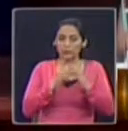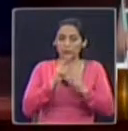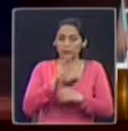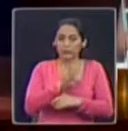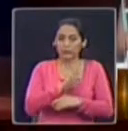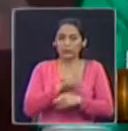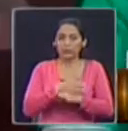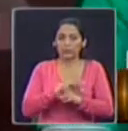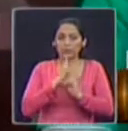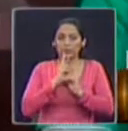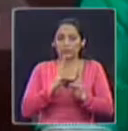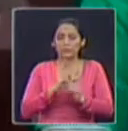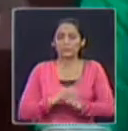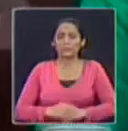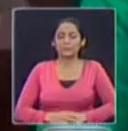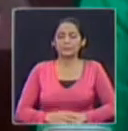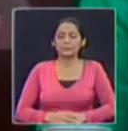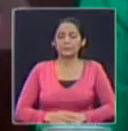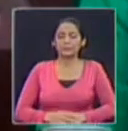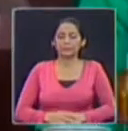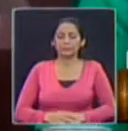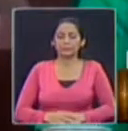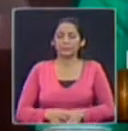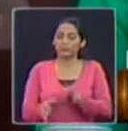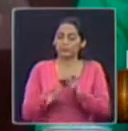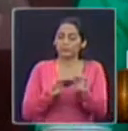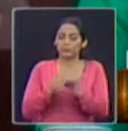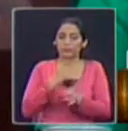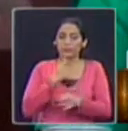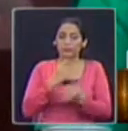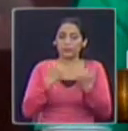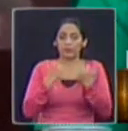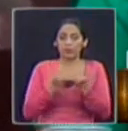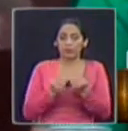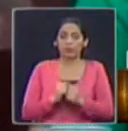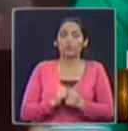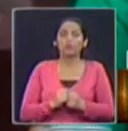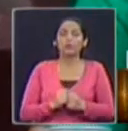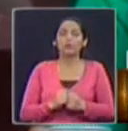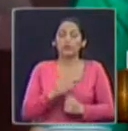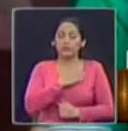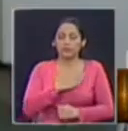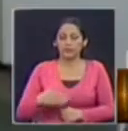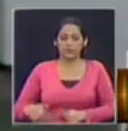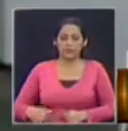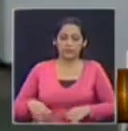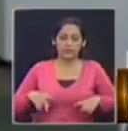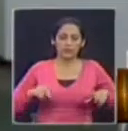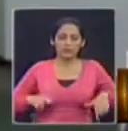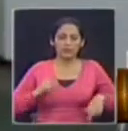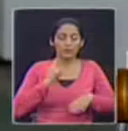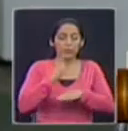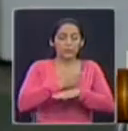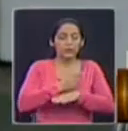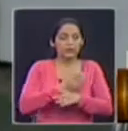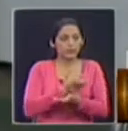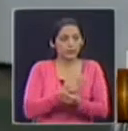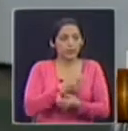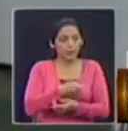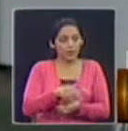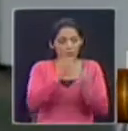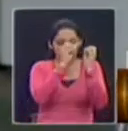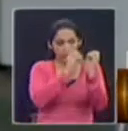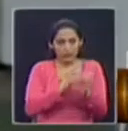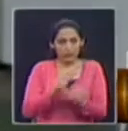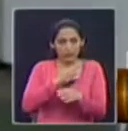Ricardo Zambrano. También expresó la postura ante el encargo hecho por el primer mandatario para que se convoque y